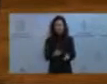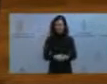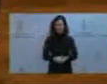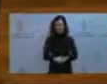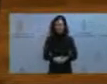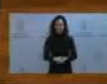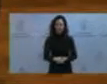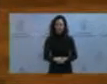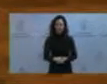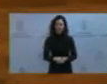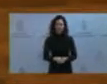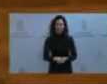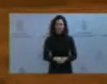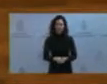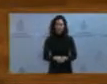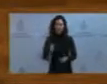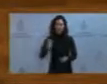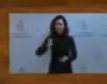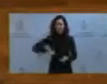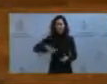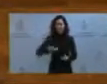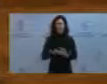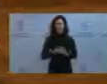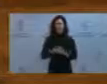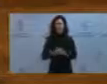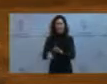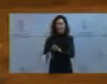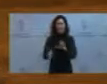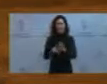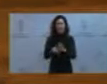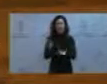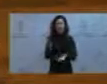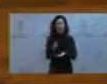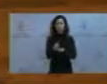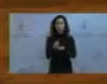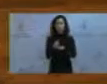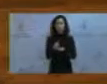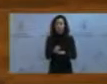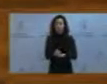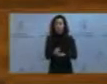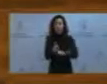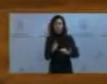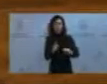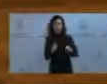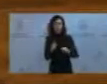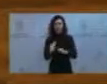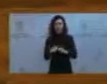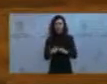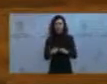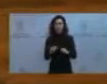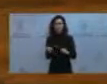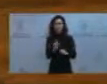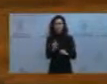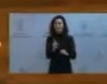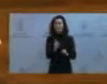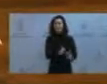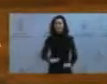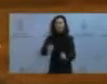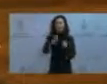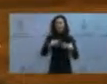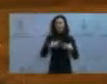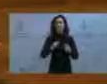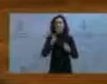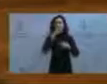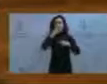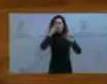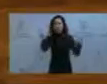una sentencia, por así decir. Mire, imponer la sanidad política no es defender la sanidad pública, para